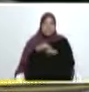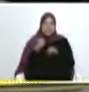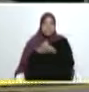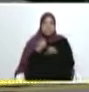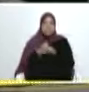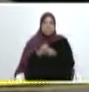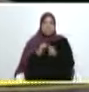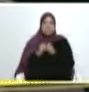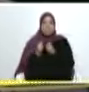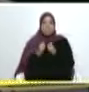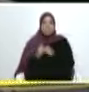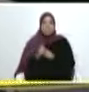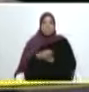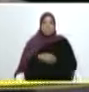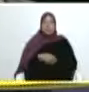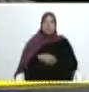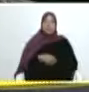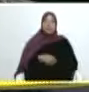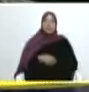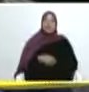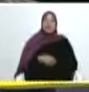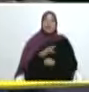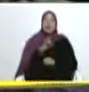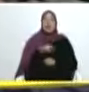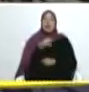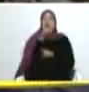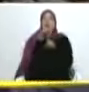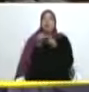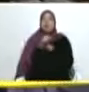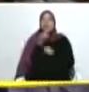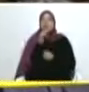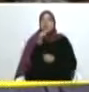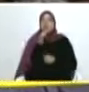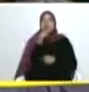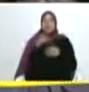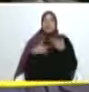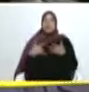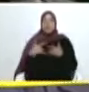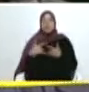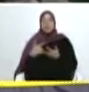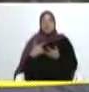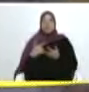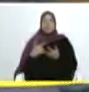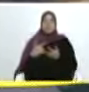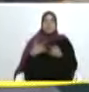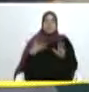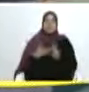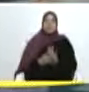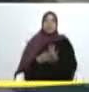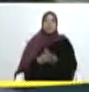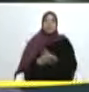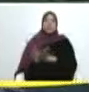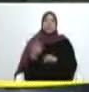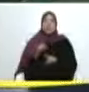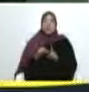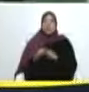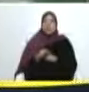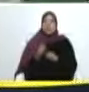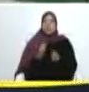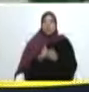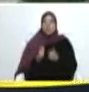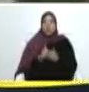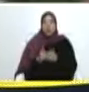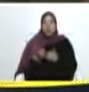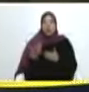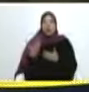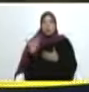para el Ecosocialismo, la Universidad Popular del Ambiente, como rectora en la formación en materia de ecología y de